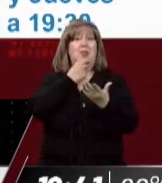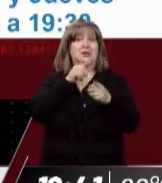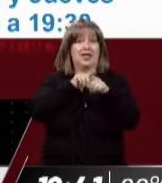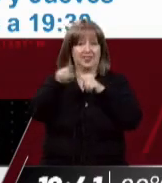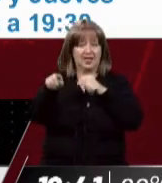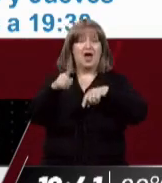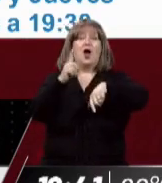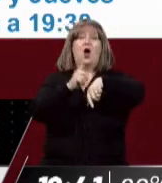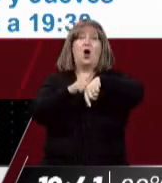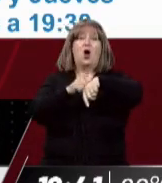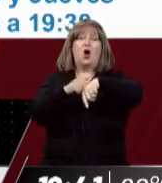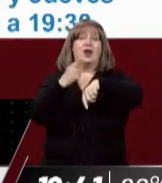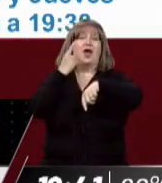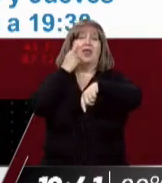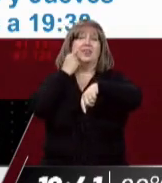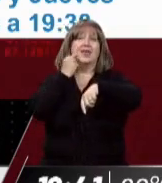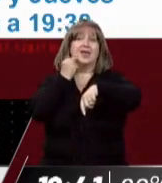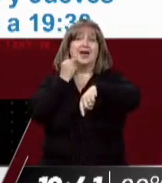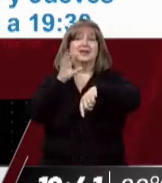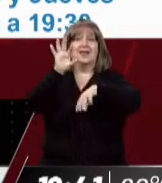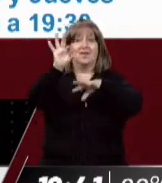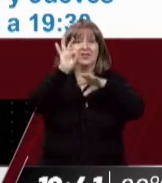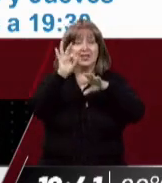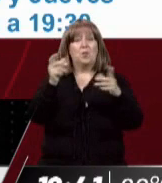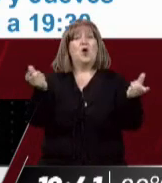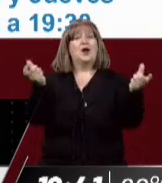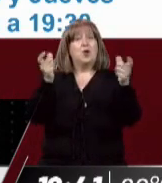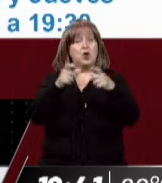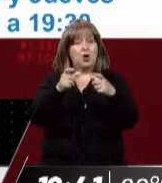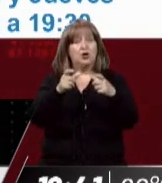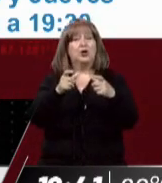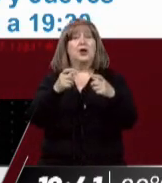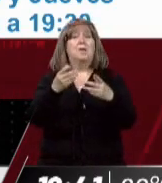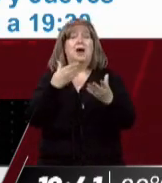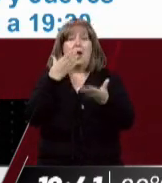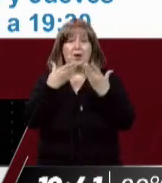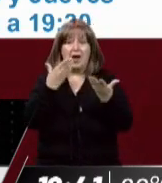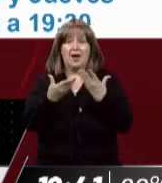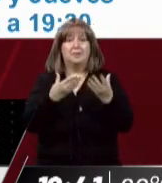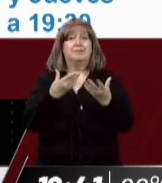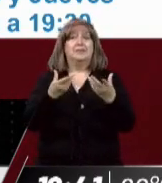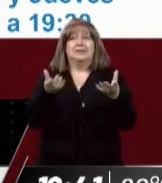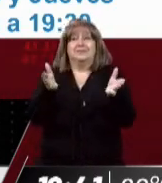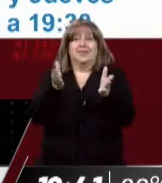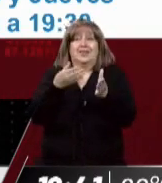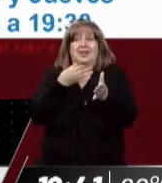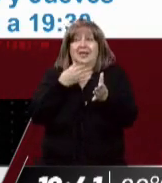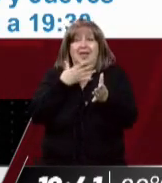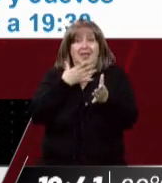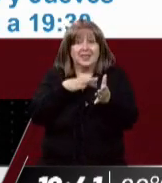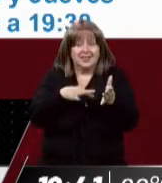dar días y horarios para venir a estas reuniones, para empezar a escuchar, para empezar a hablar y para conocer un grupo de gente como usted que me va a